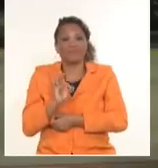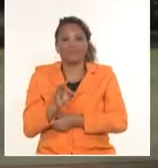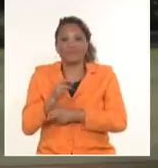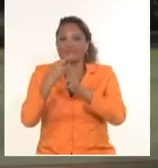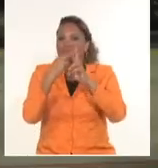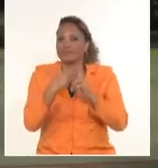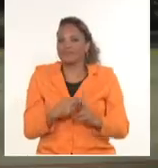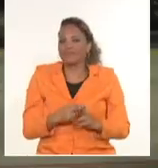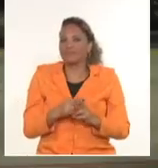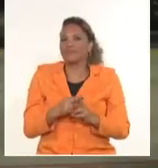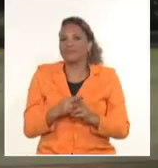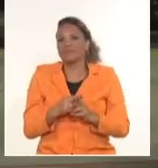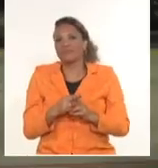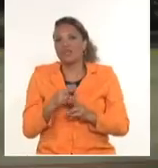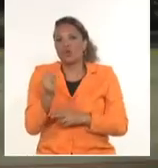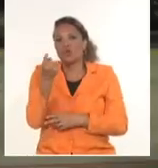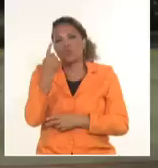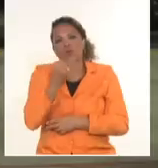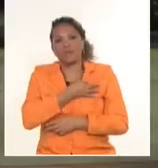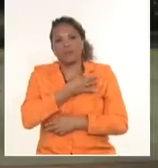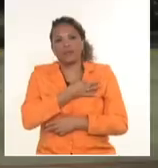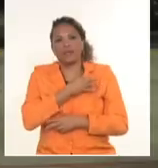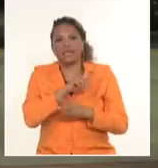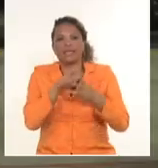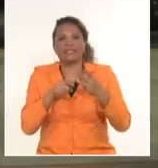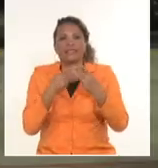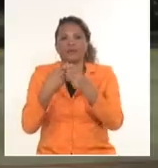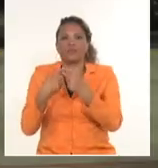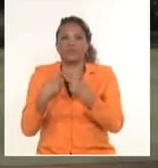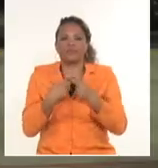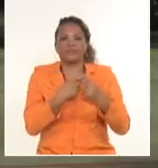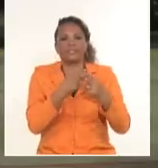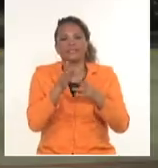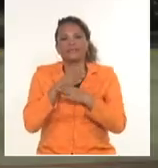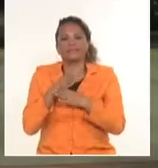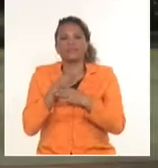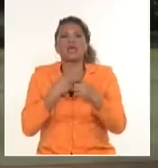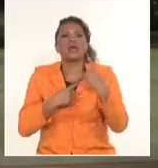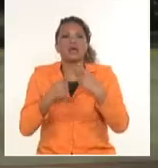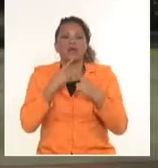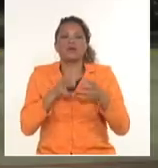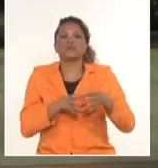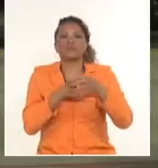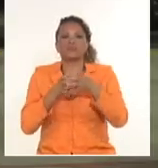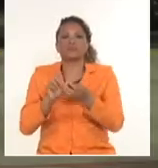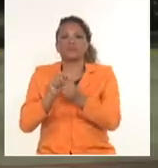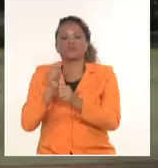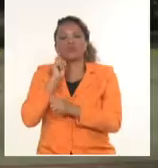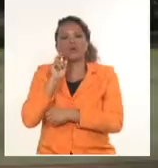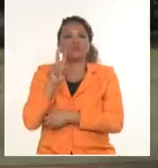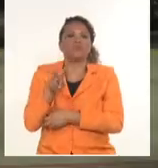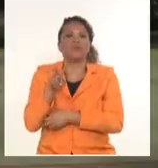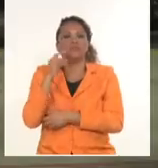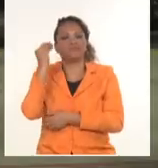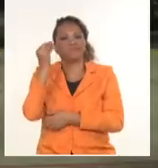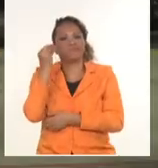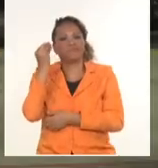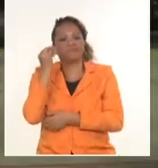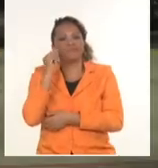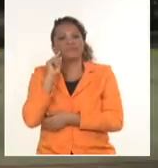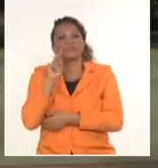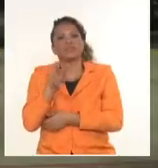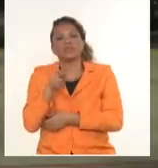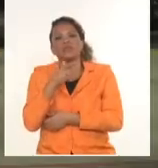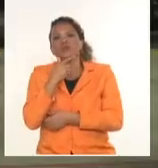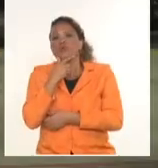al menos, o sea, en sumar una medalla en 3 divisiones distintas. Entonces creo que también es una delegación que cuando uno la mira en perspectiva, pues